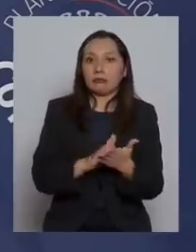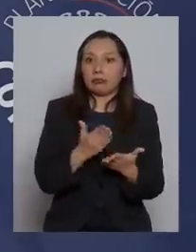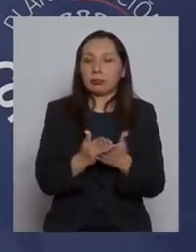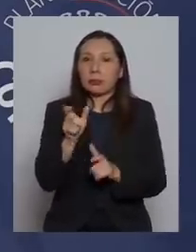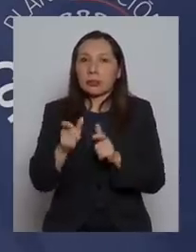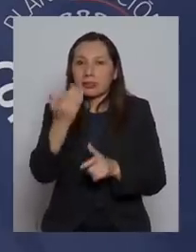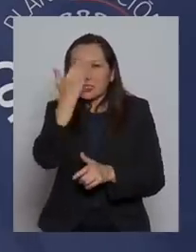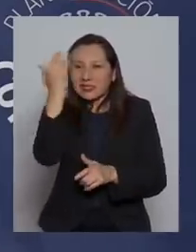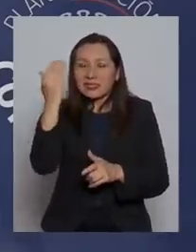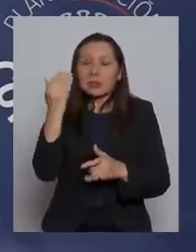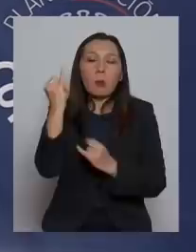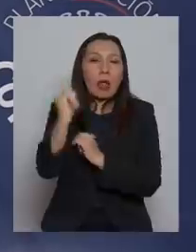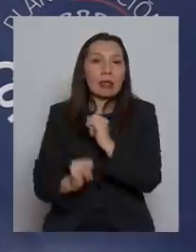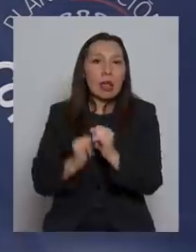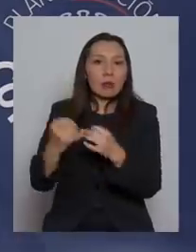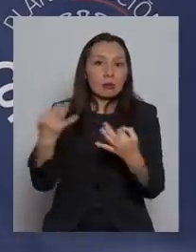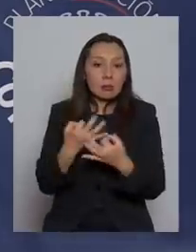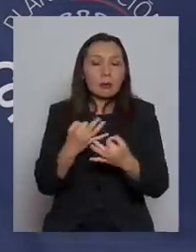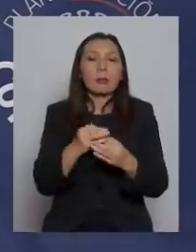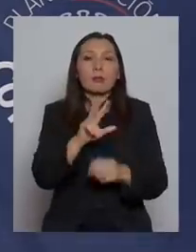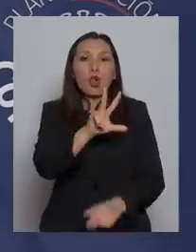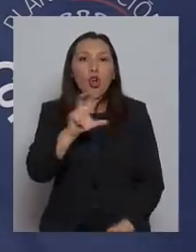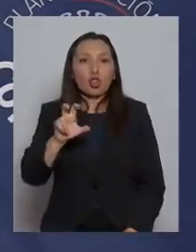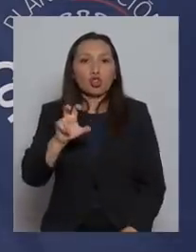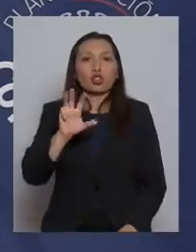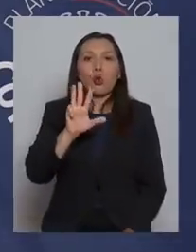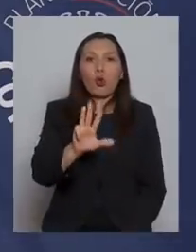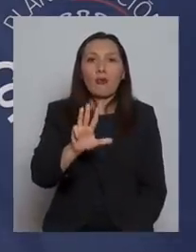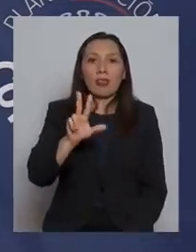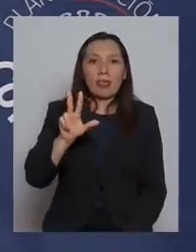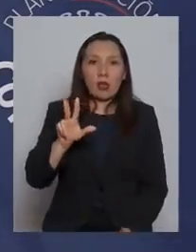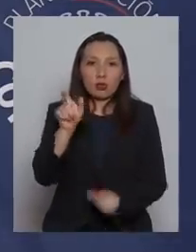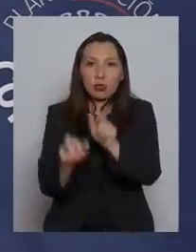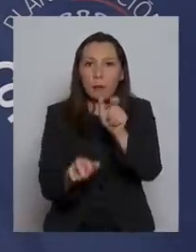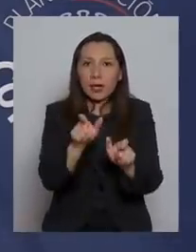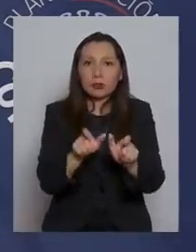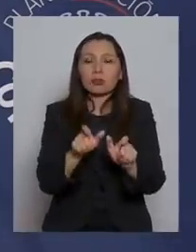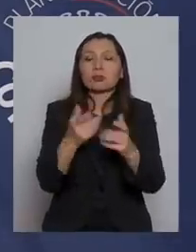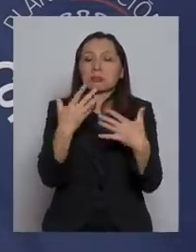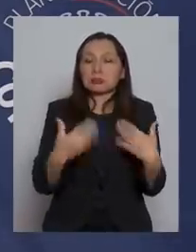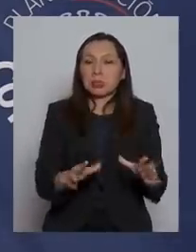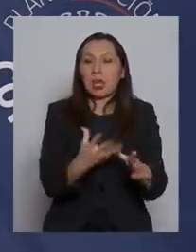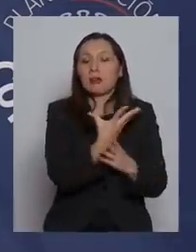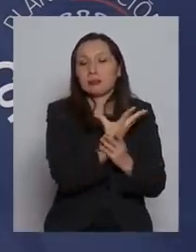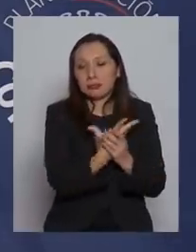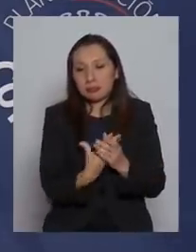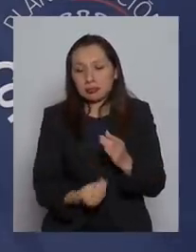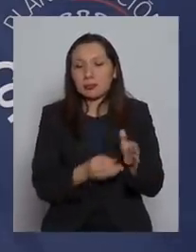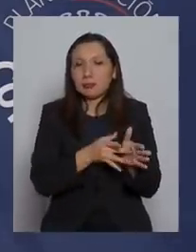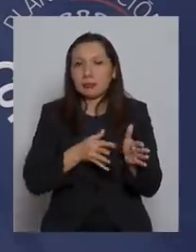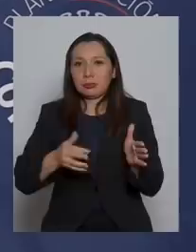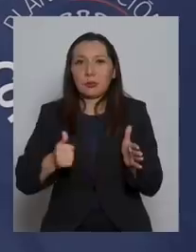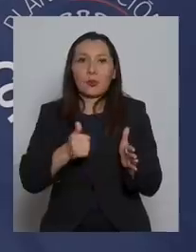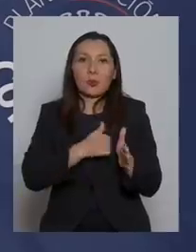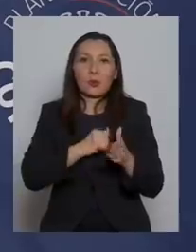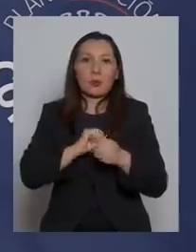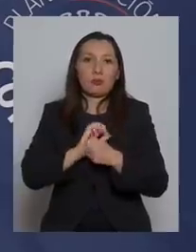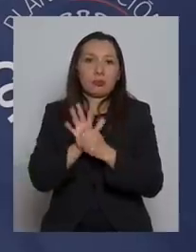expertos internacionales, tenemos 898 pacientes que ya han dejado de